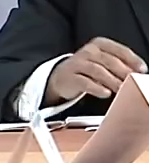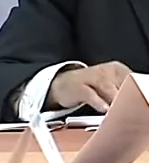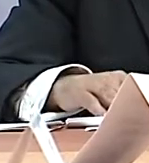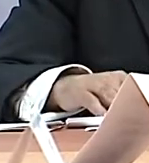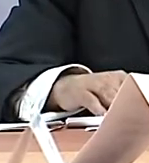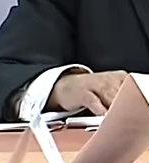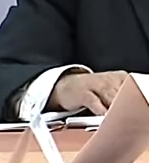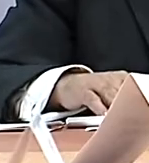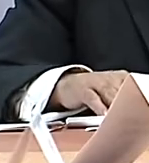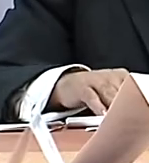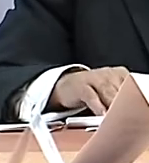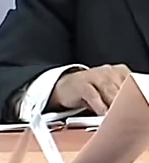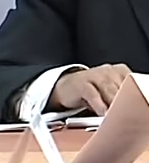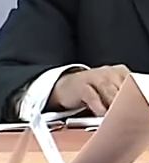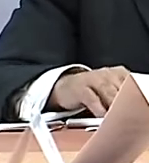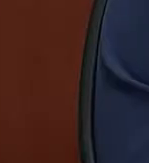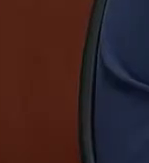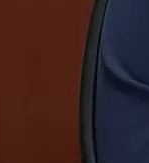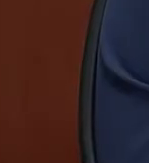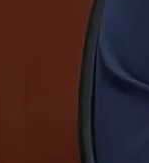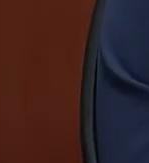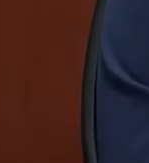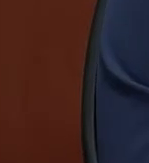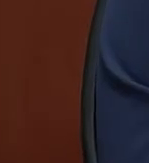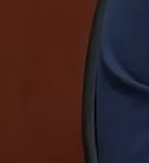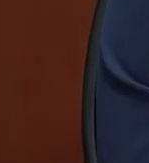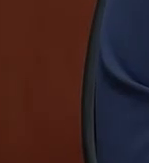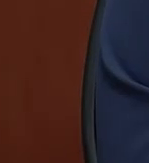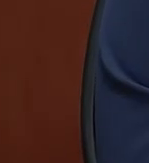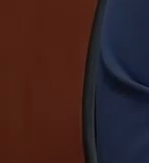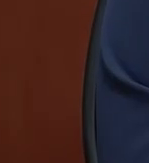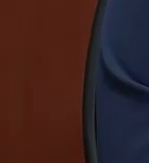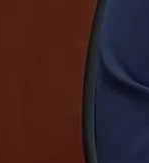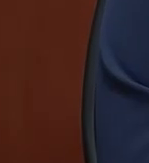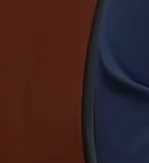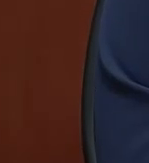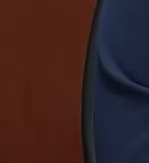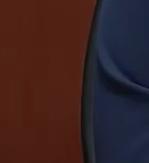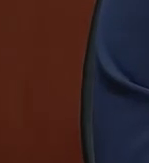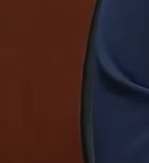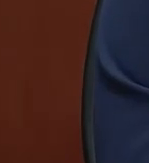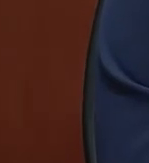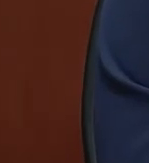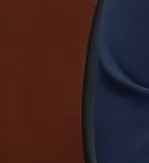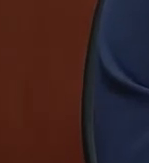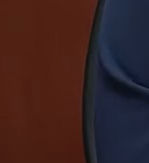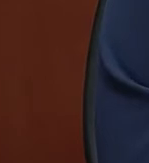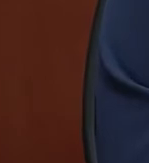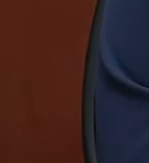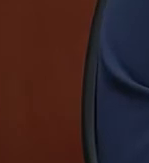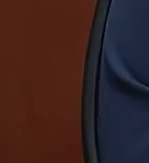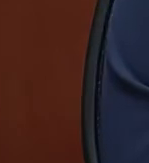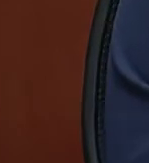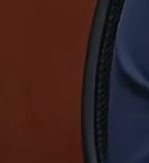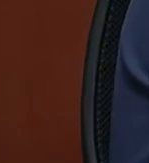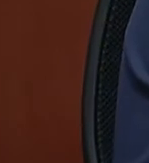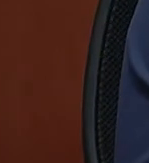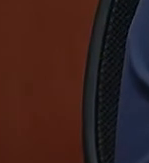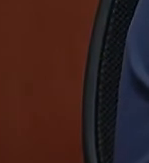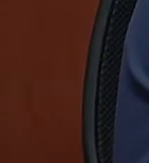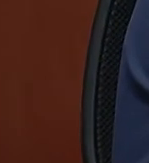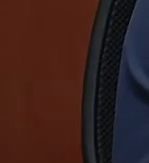habría preguntado al ex rector cuáles son las acciones en materia cultural que realizaría para fomentar una sociedad